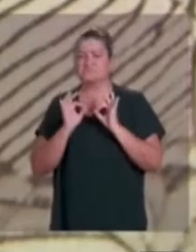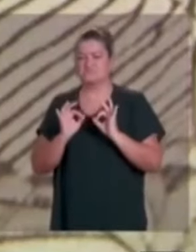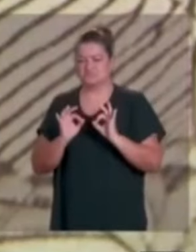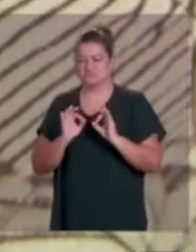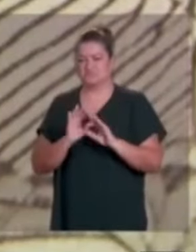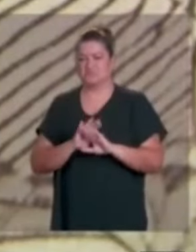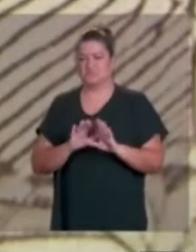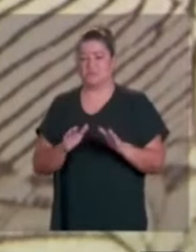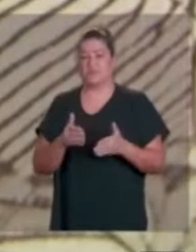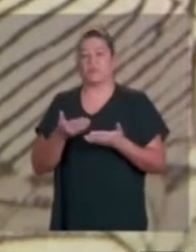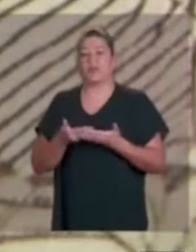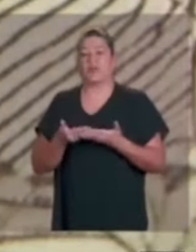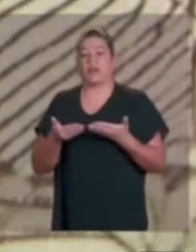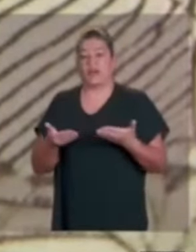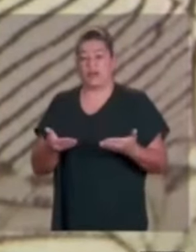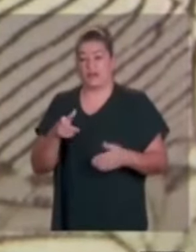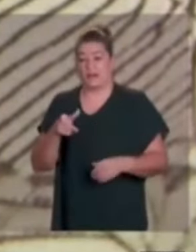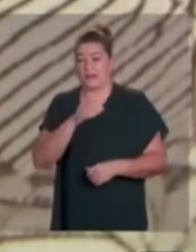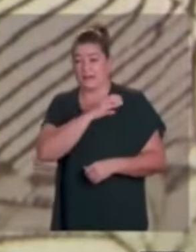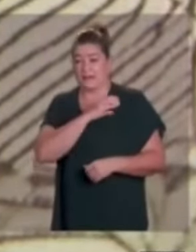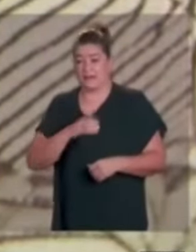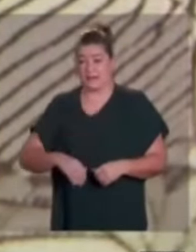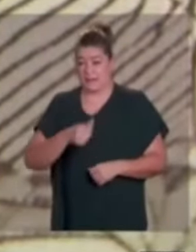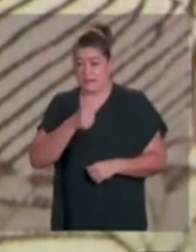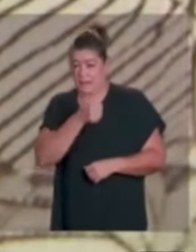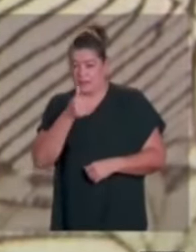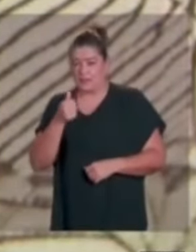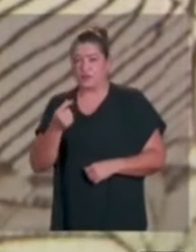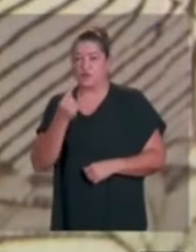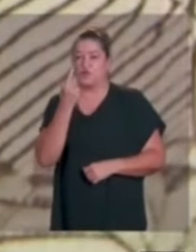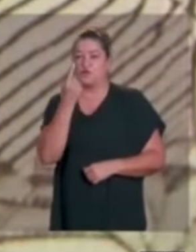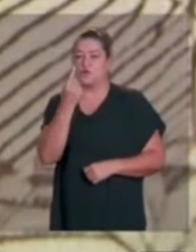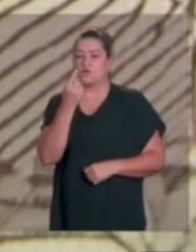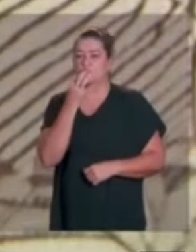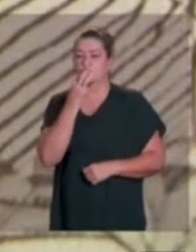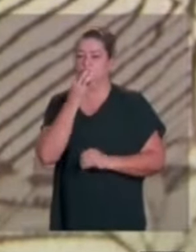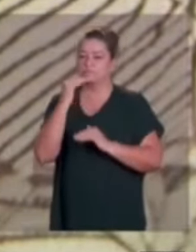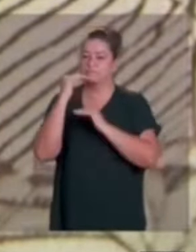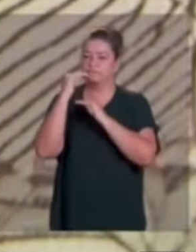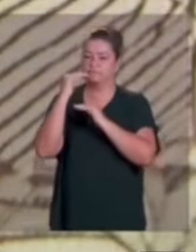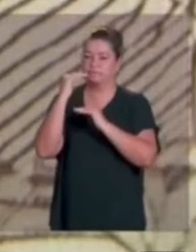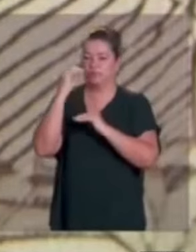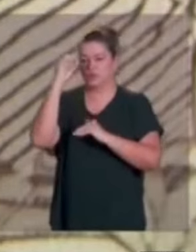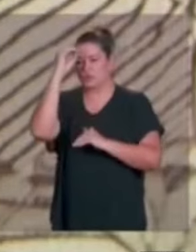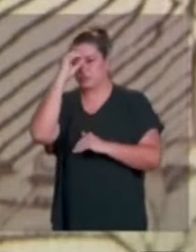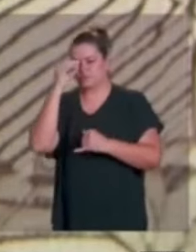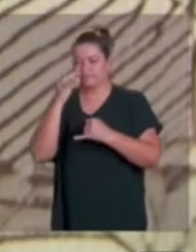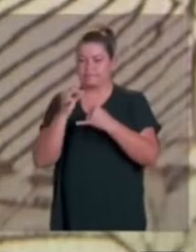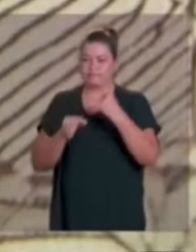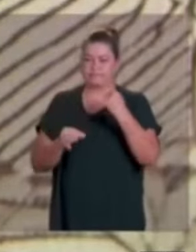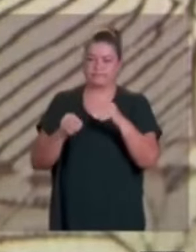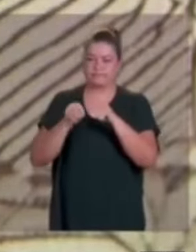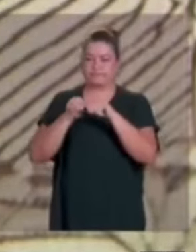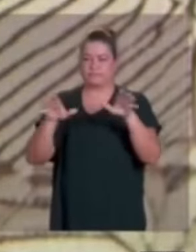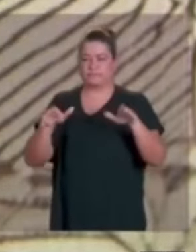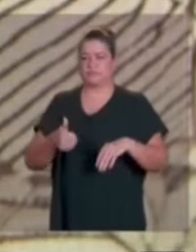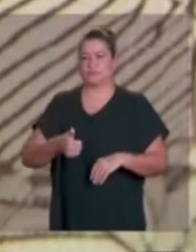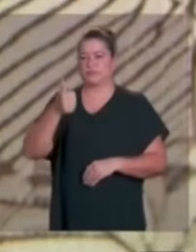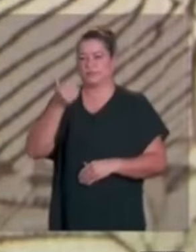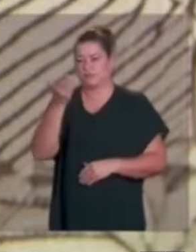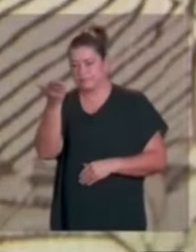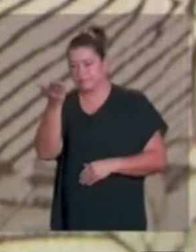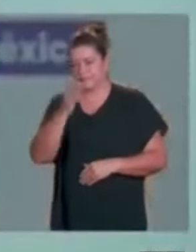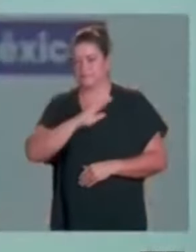Ahora cada candidatura tiene un minuto para su mensaje final. Comenzamos con usted, candidata Claudia Sheinbaum.